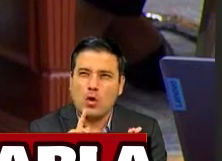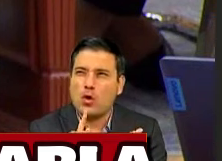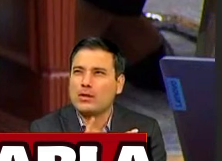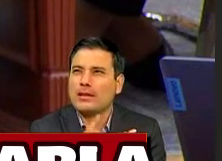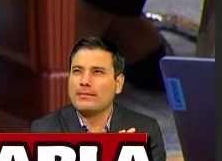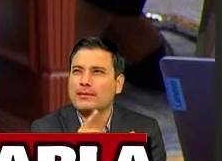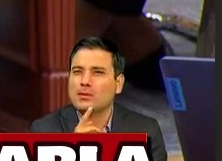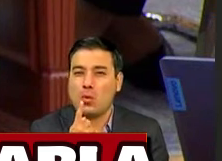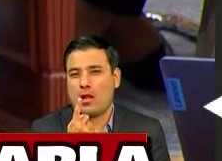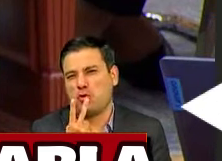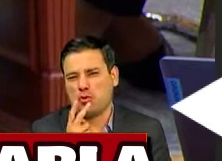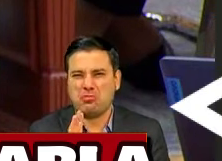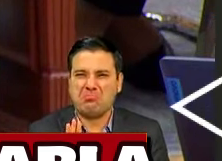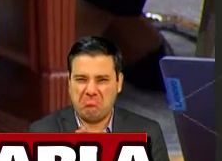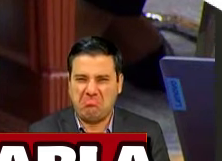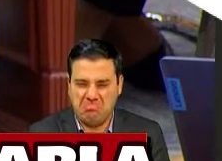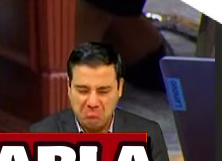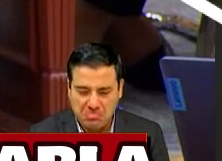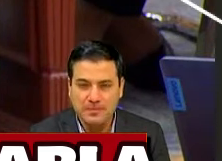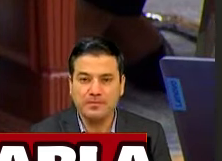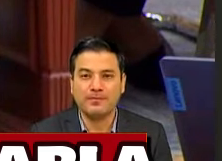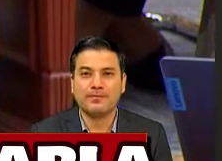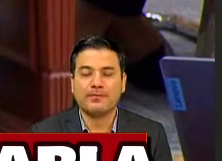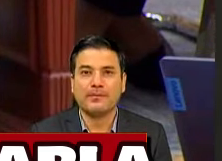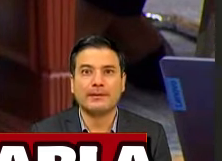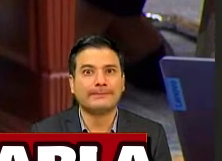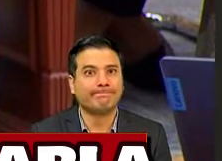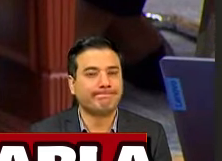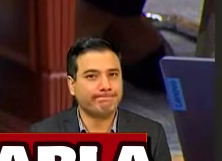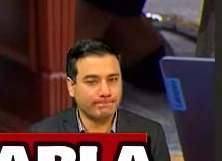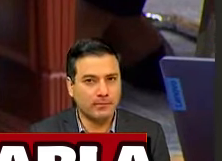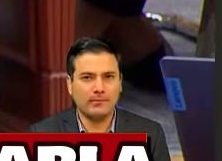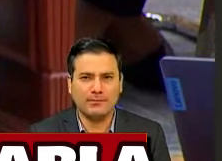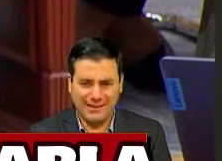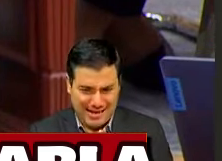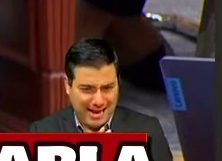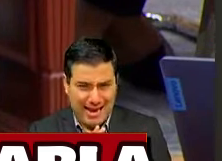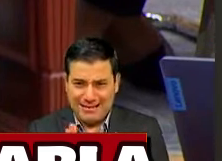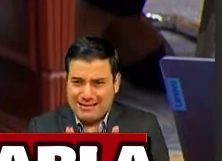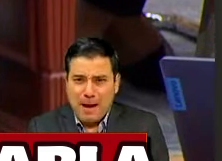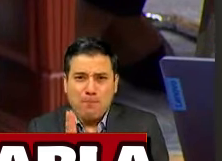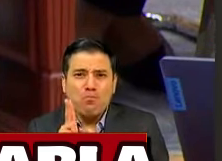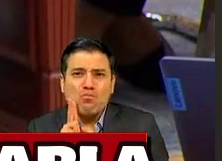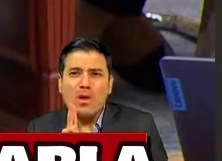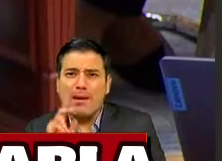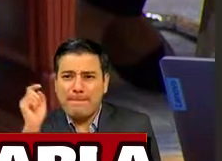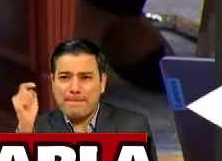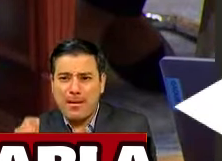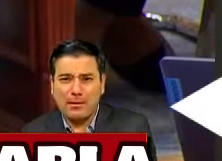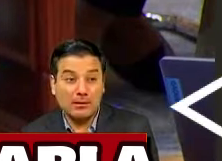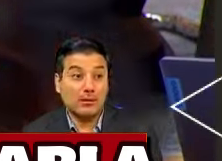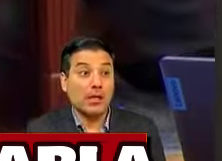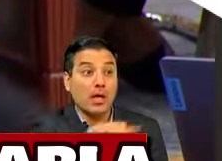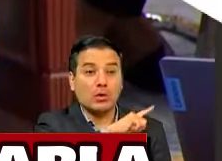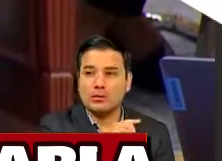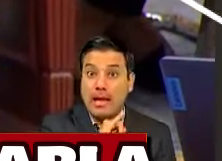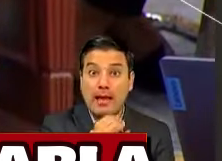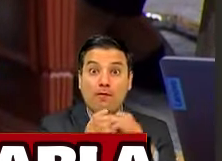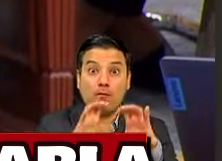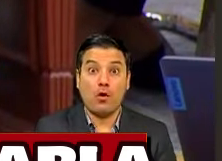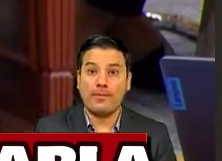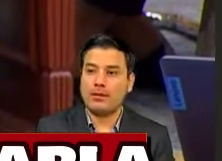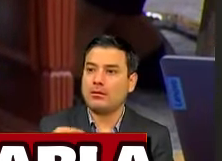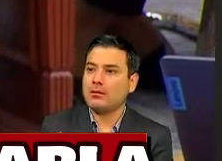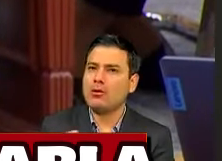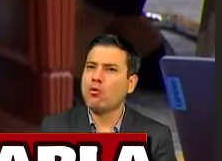Y además, otra vez, contradiciendo la evidencia, presentan los informes en cero. Me parece que